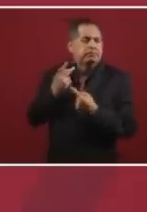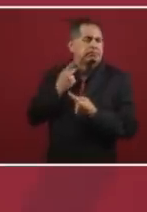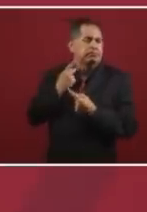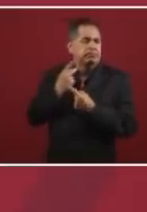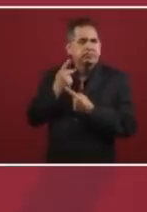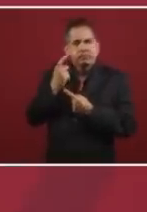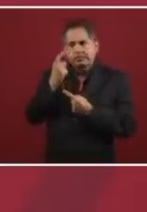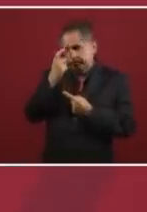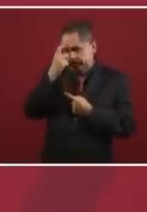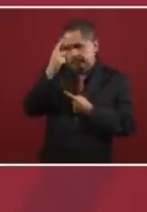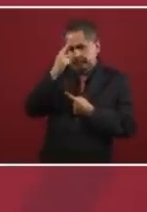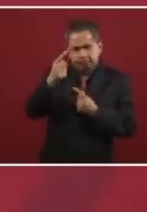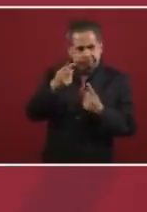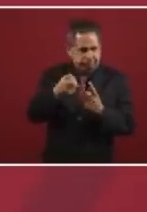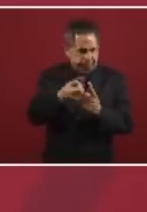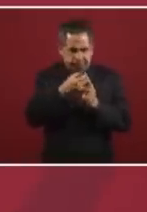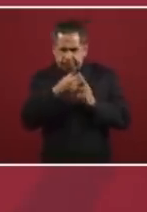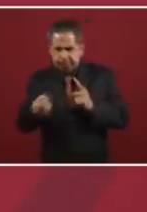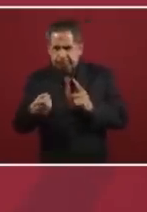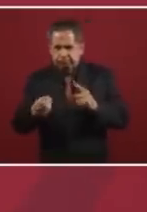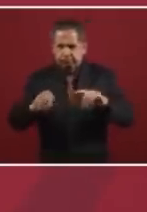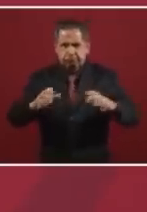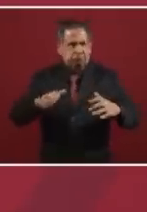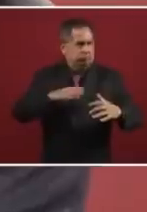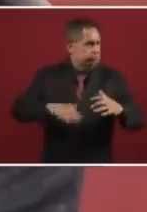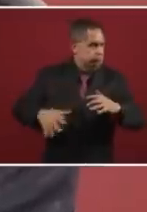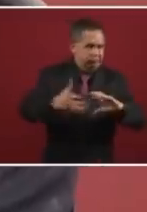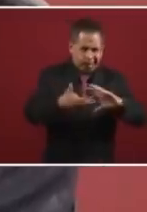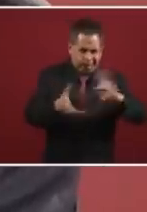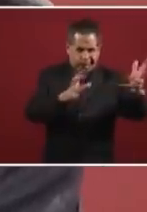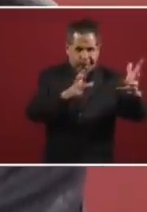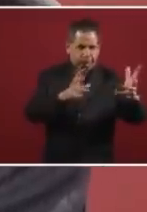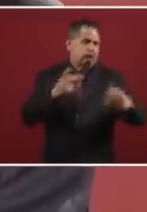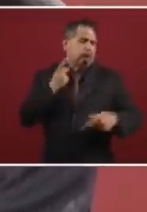para poner orden en el caos